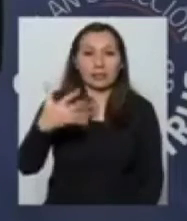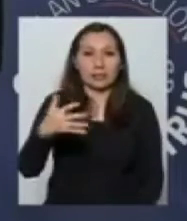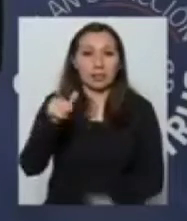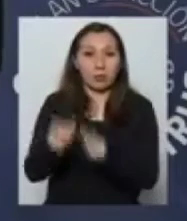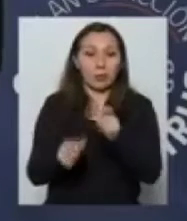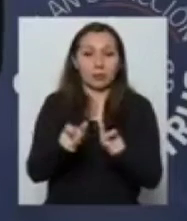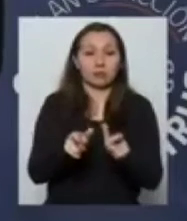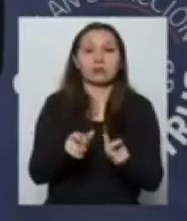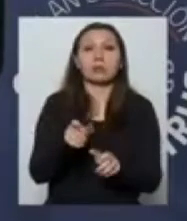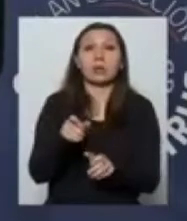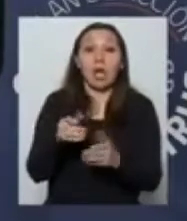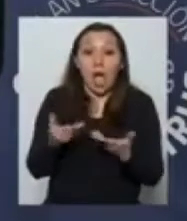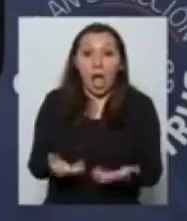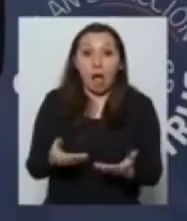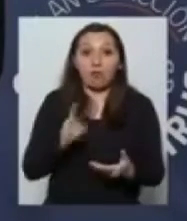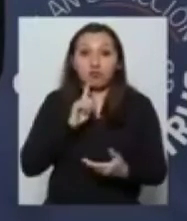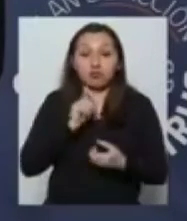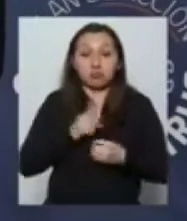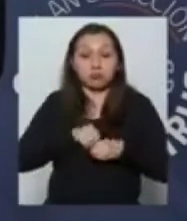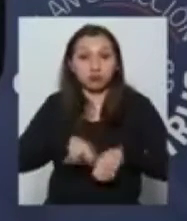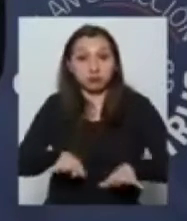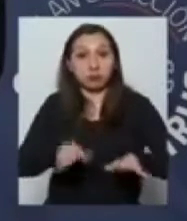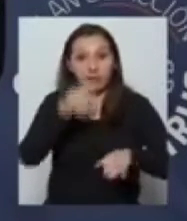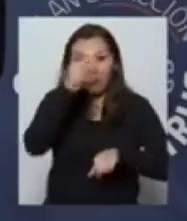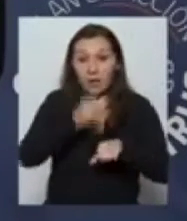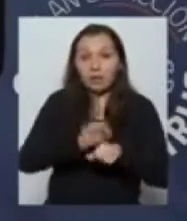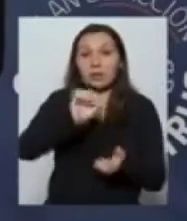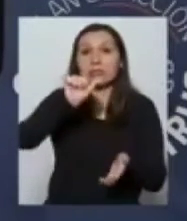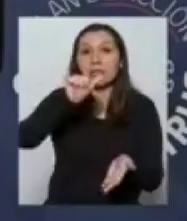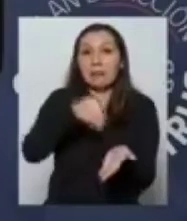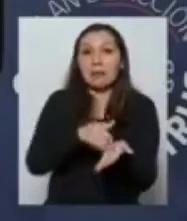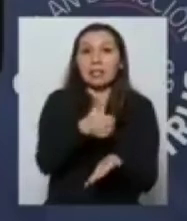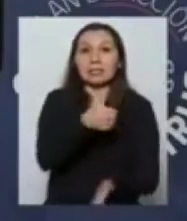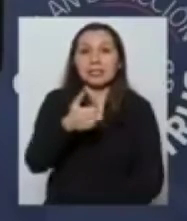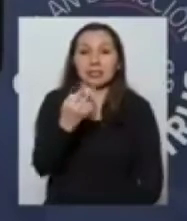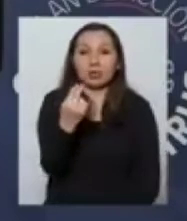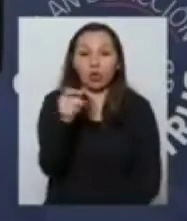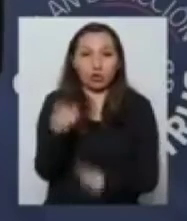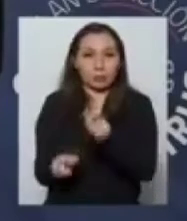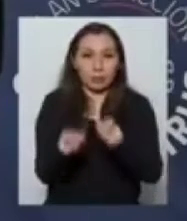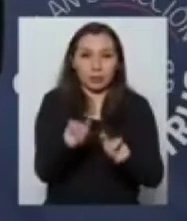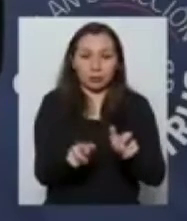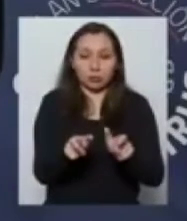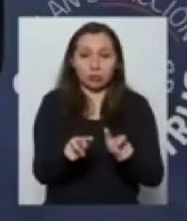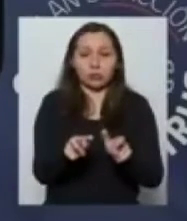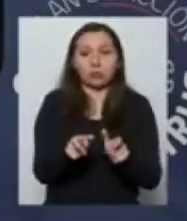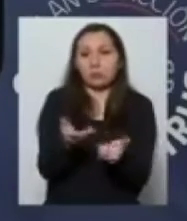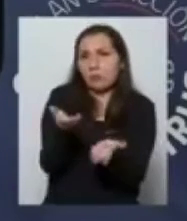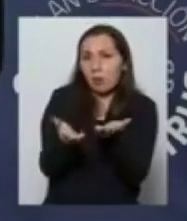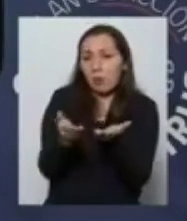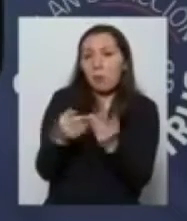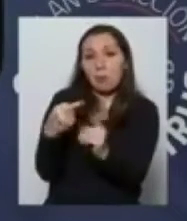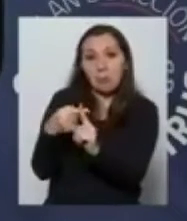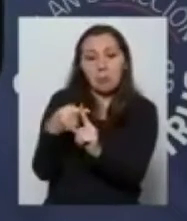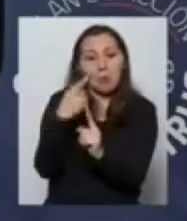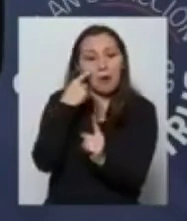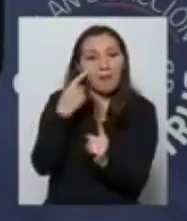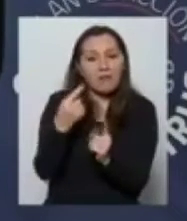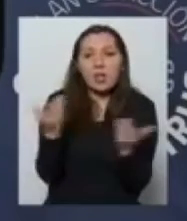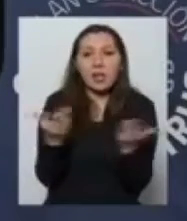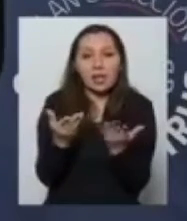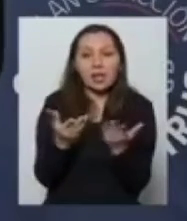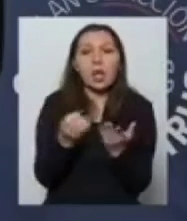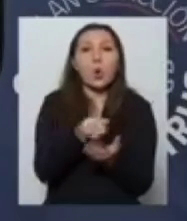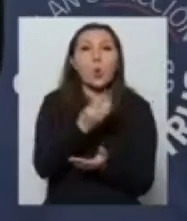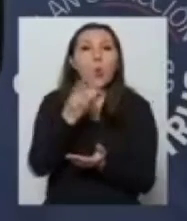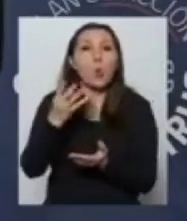14.885 y los casos activos son 6.612, que se compara favorablemente con